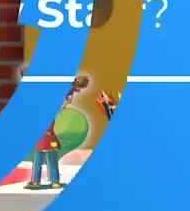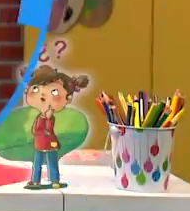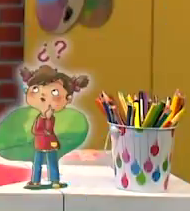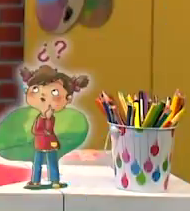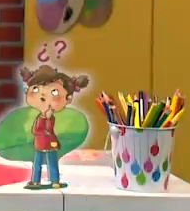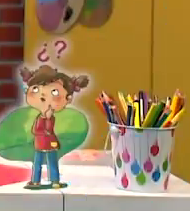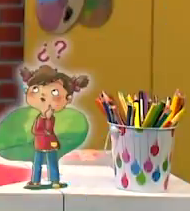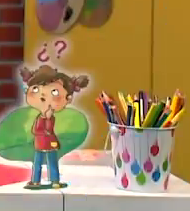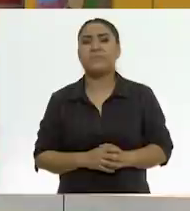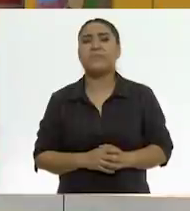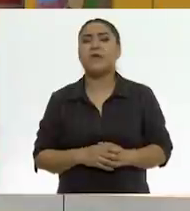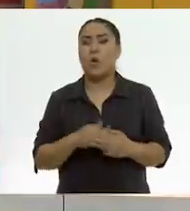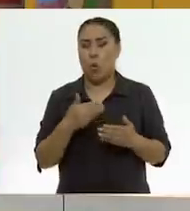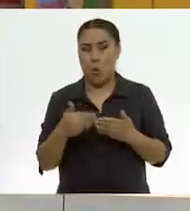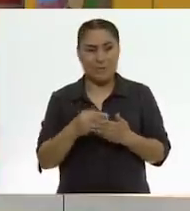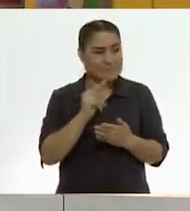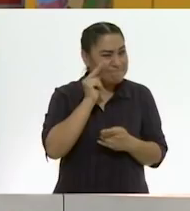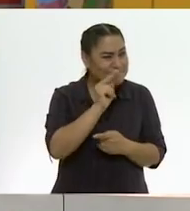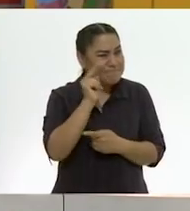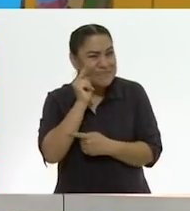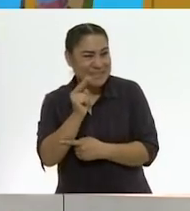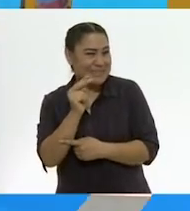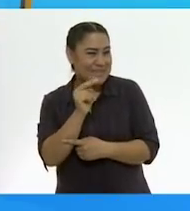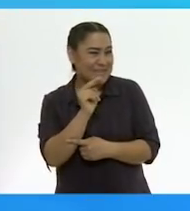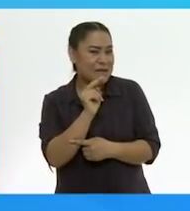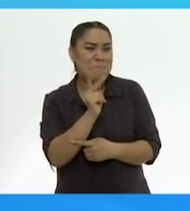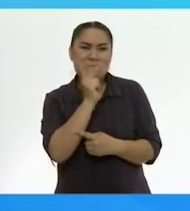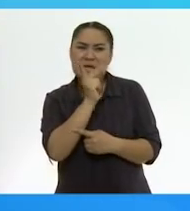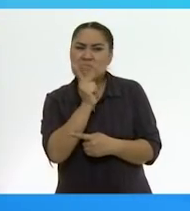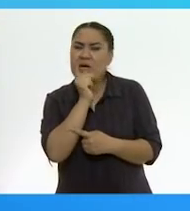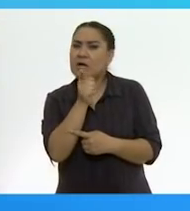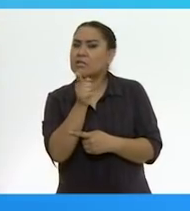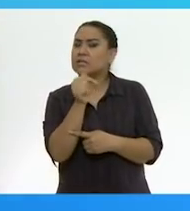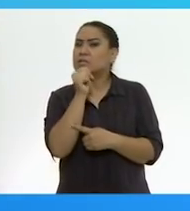¿Qué palabras de las que escuchaste no habías oído?